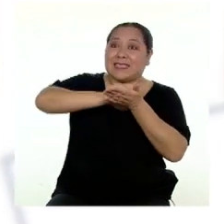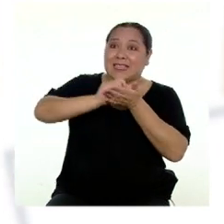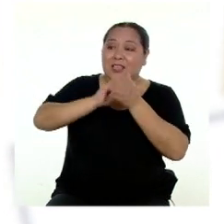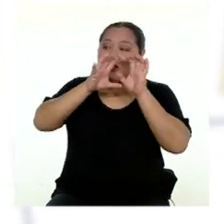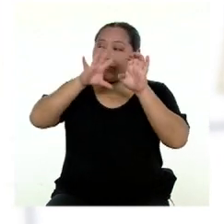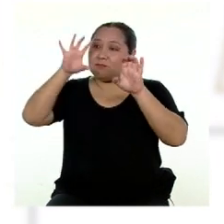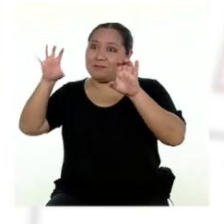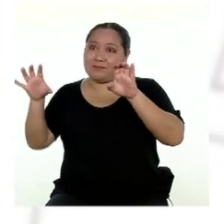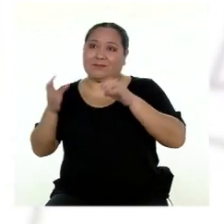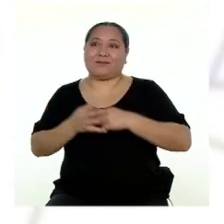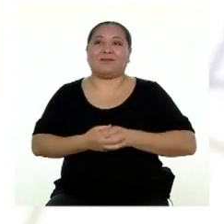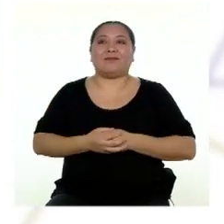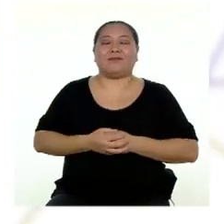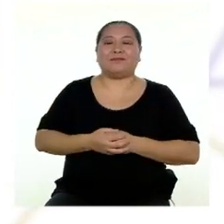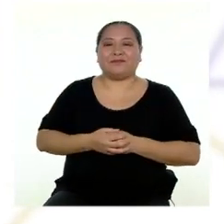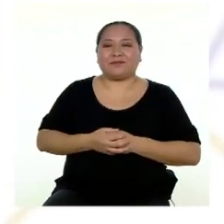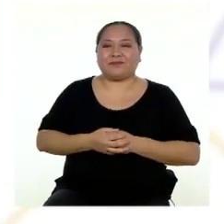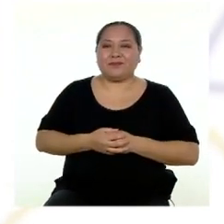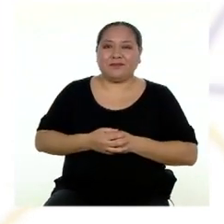respectivamente.